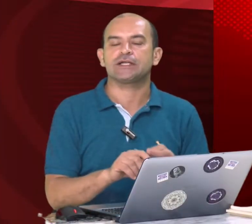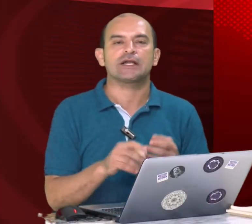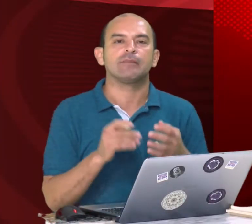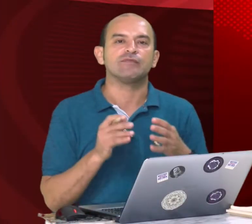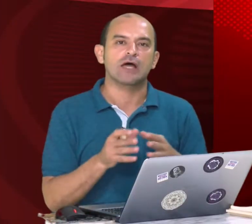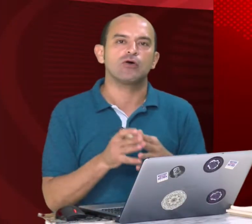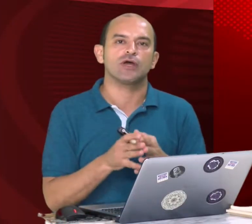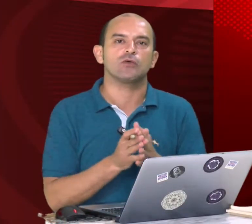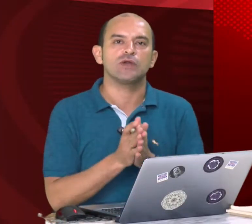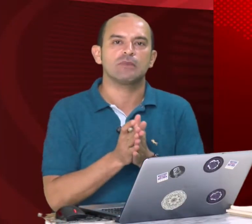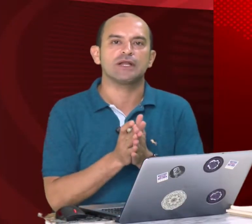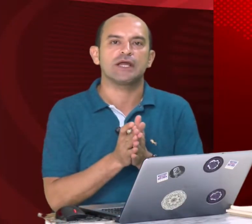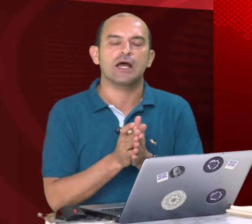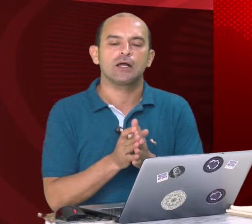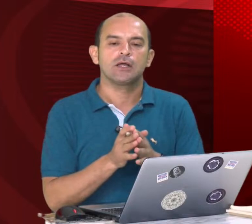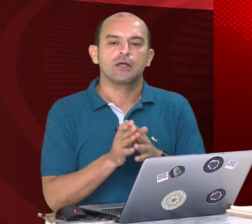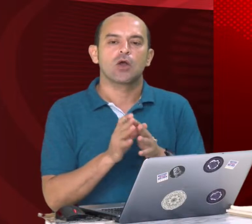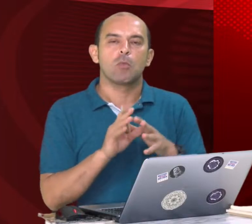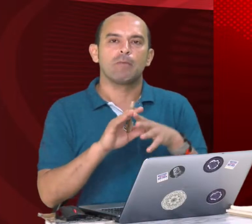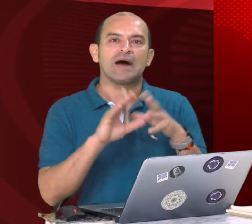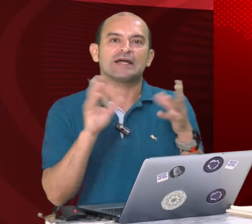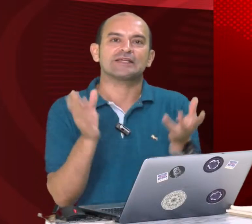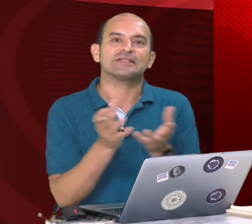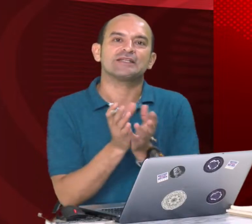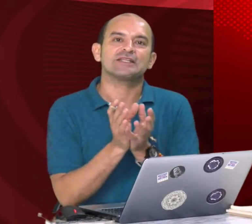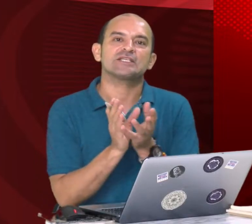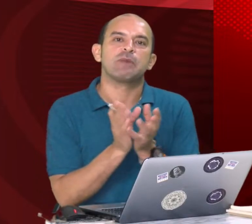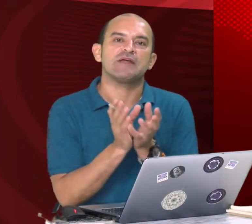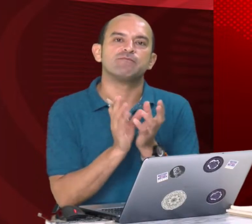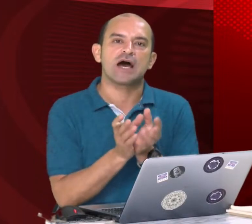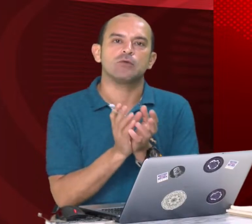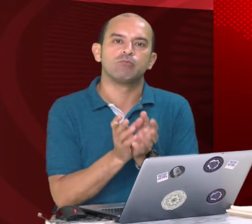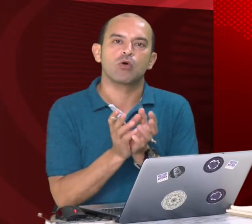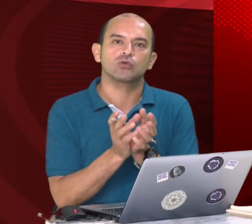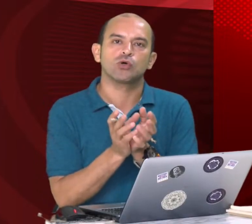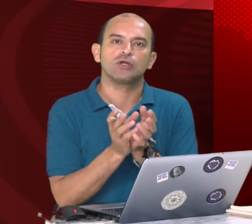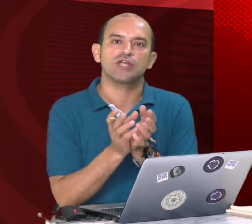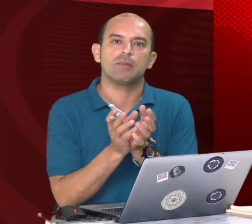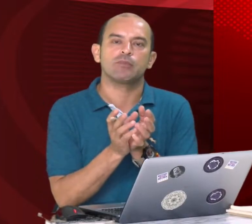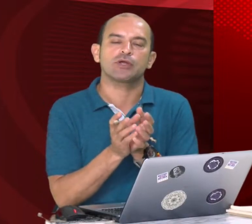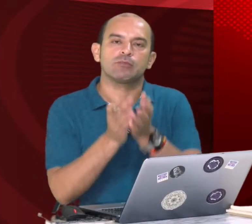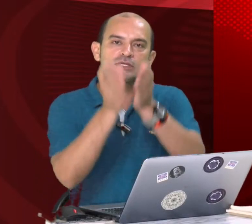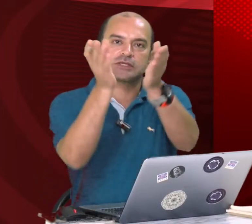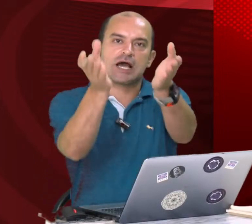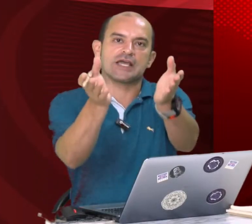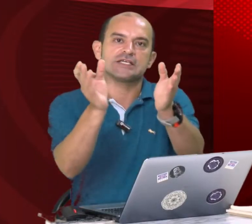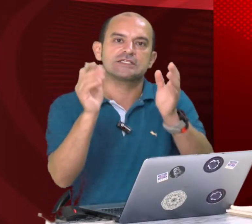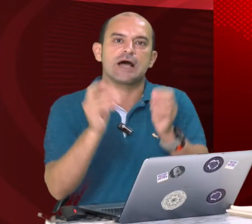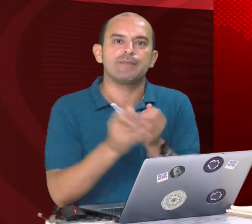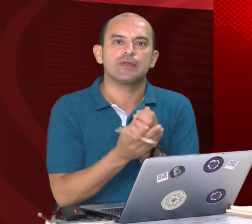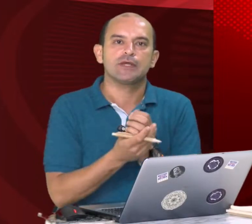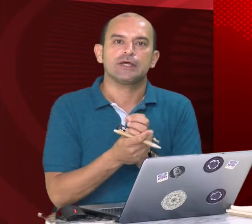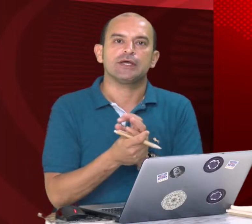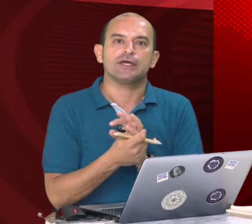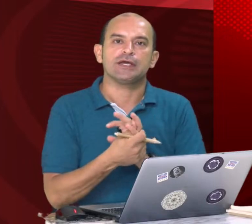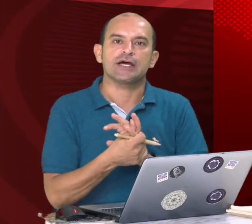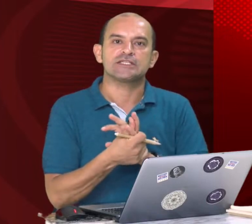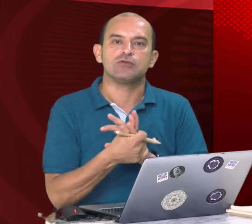ser reglamentado de alguna manera, como para tratar de transparentar un poco todo el tema, porque pues ahí